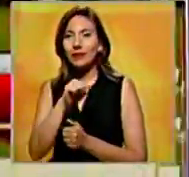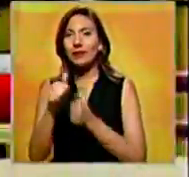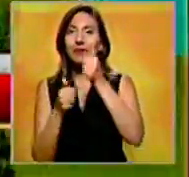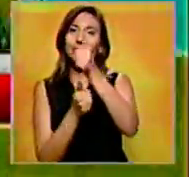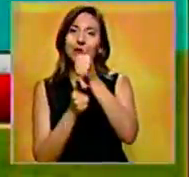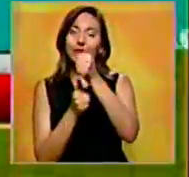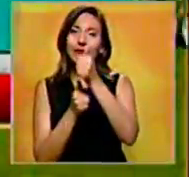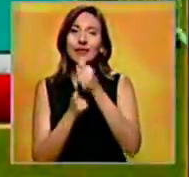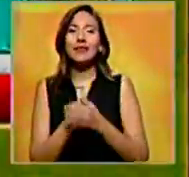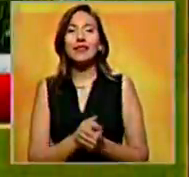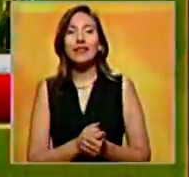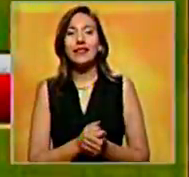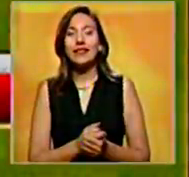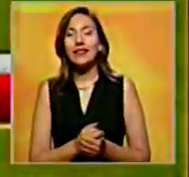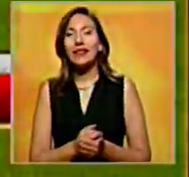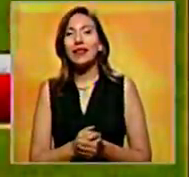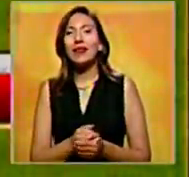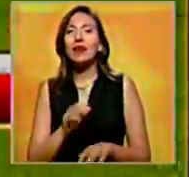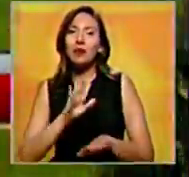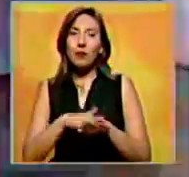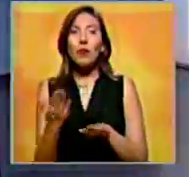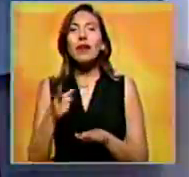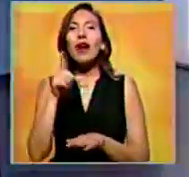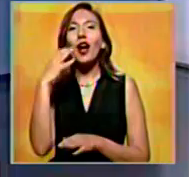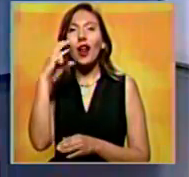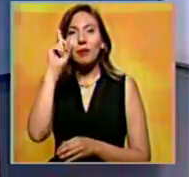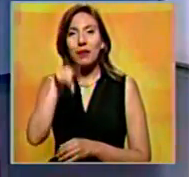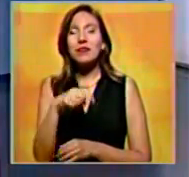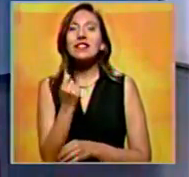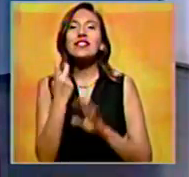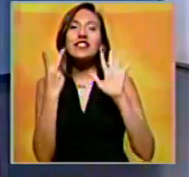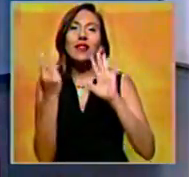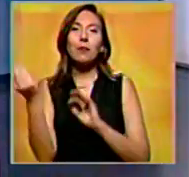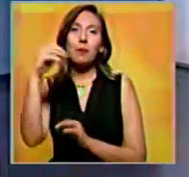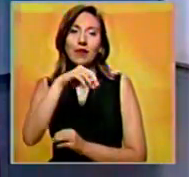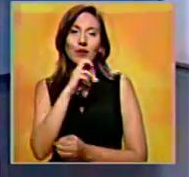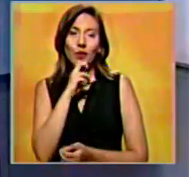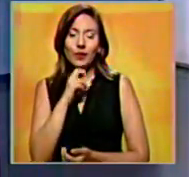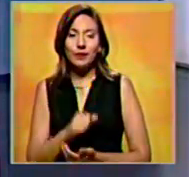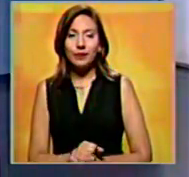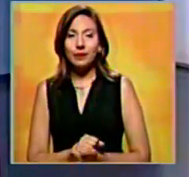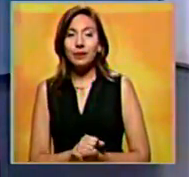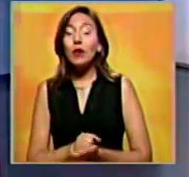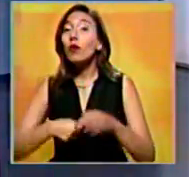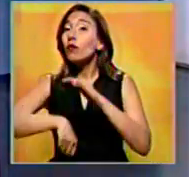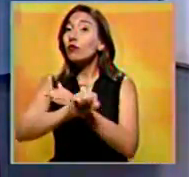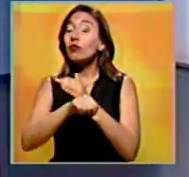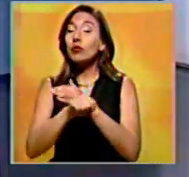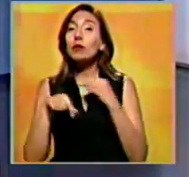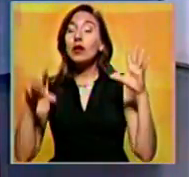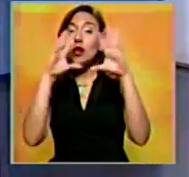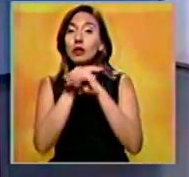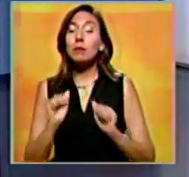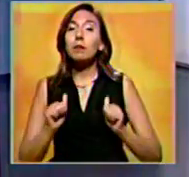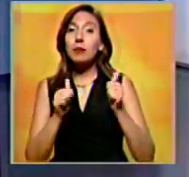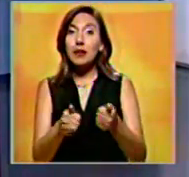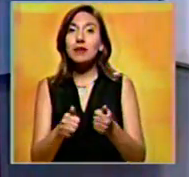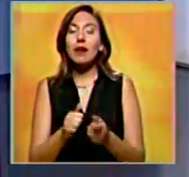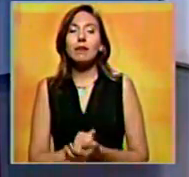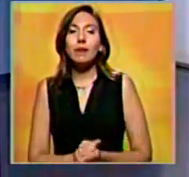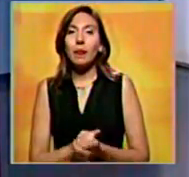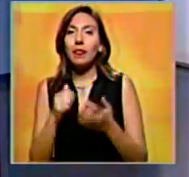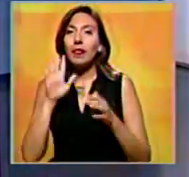ya 7 doradas más. Hablemos ahora de fútbol porque esta noche arranca la jornada 16 del torneo de apertura venezolano con el